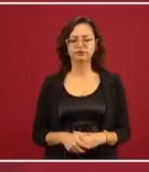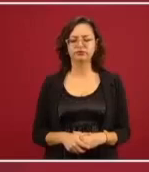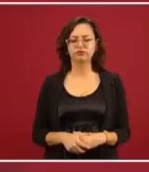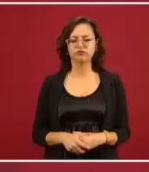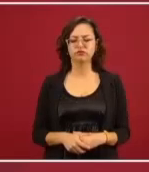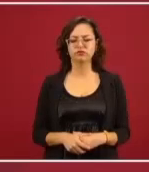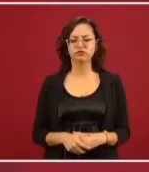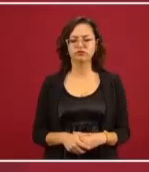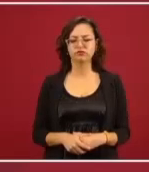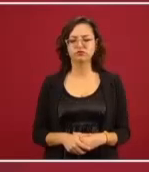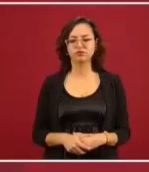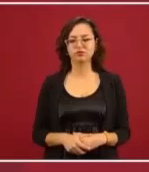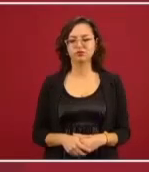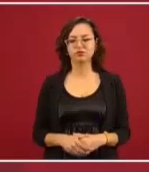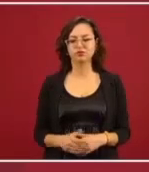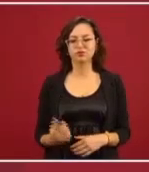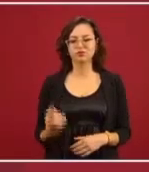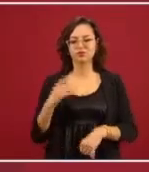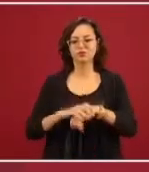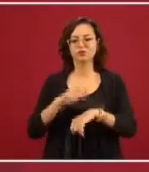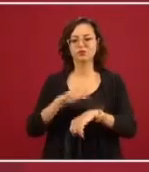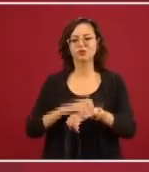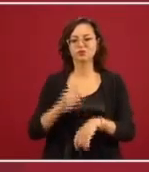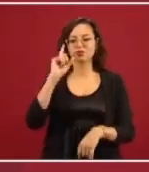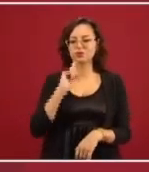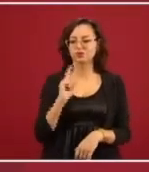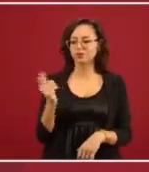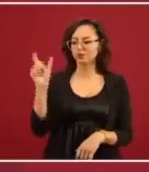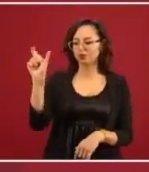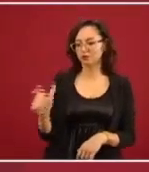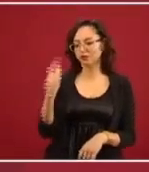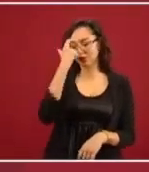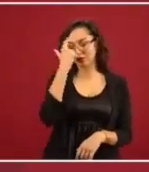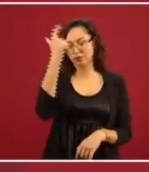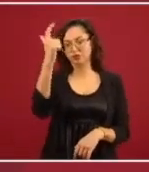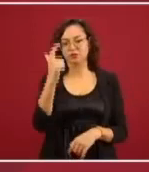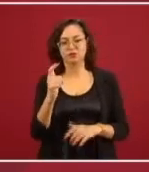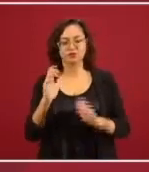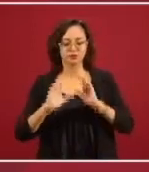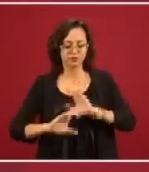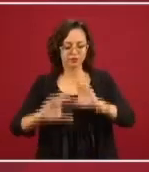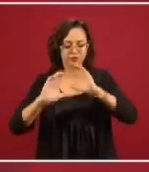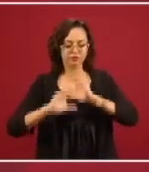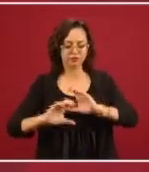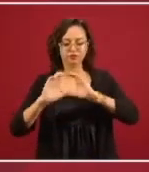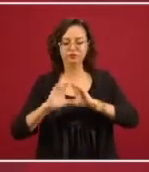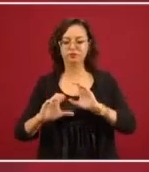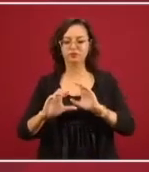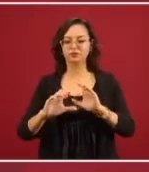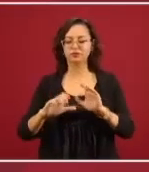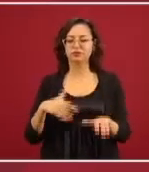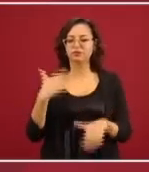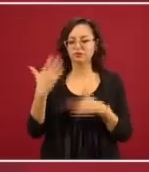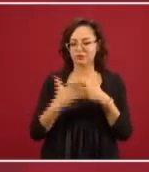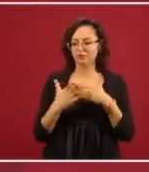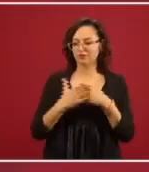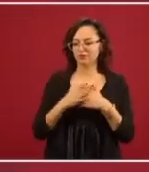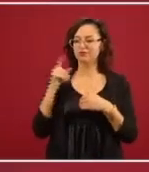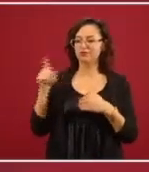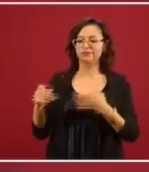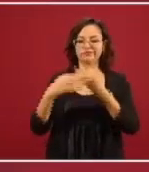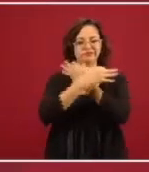había hecho una canción y no tarda y la da a